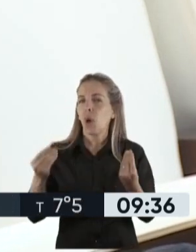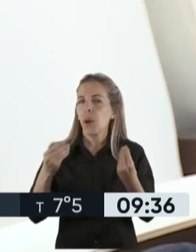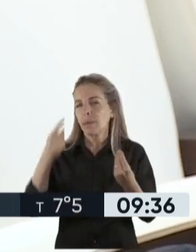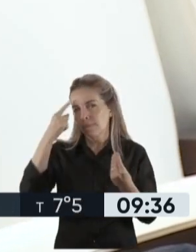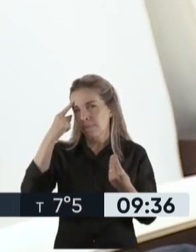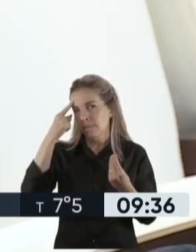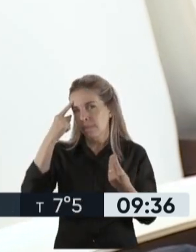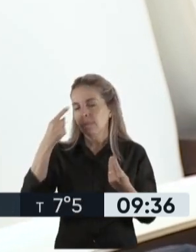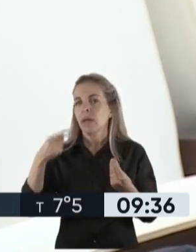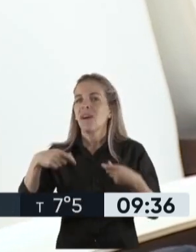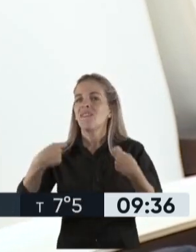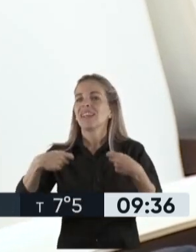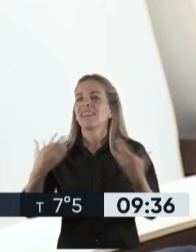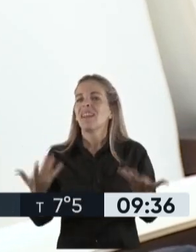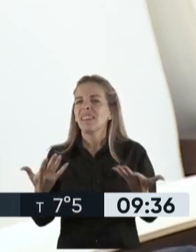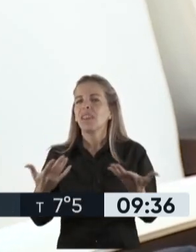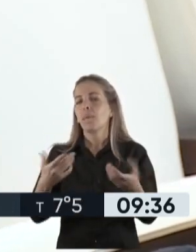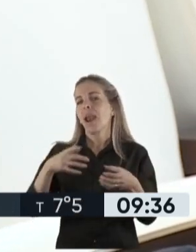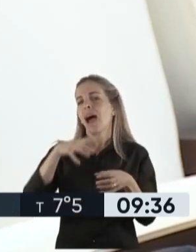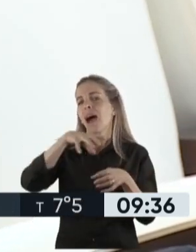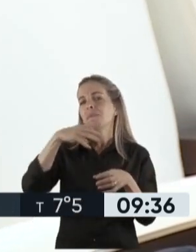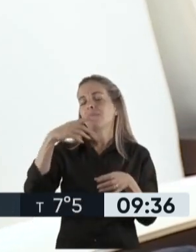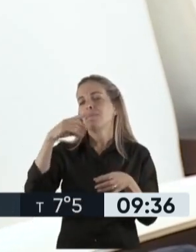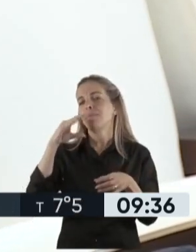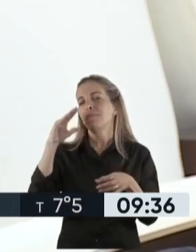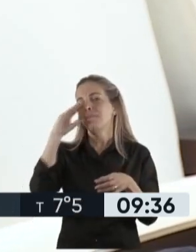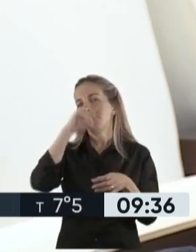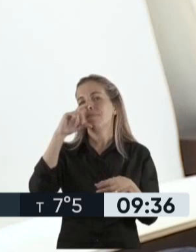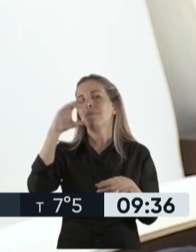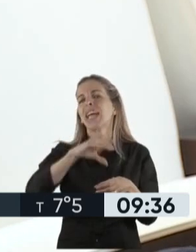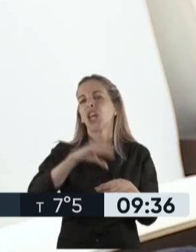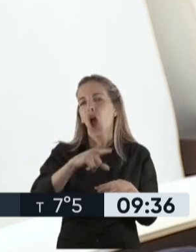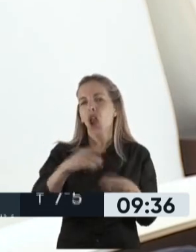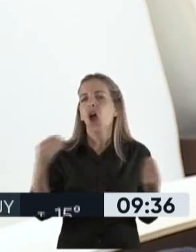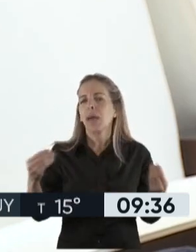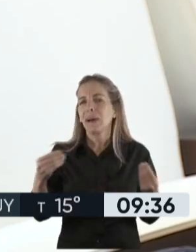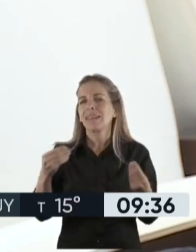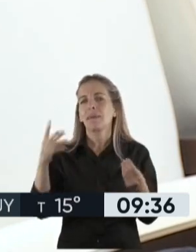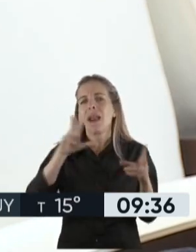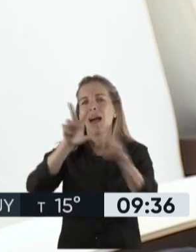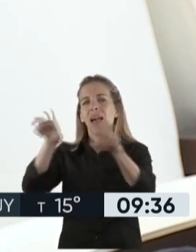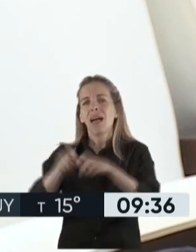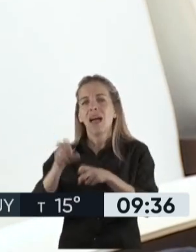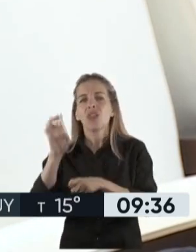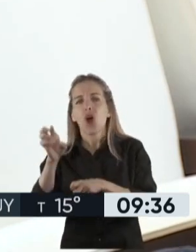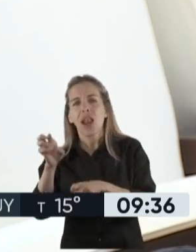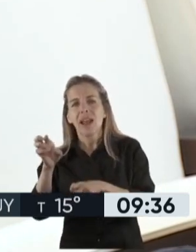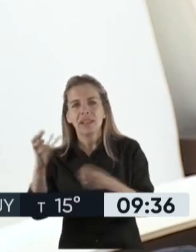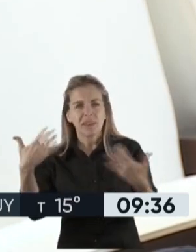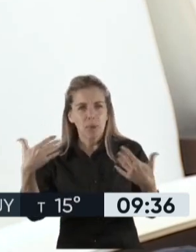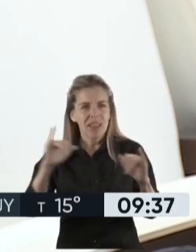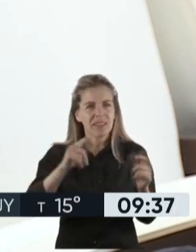flexibilización que se hizo con respecto al cepo para las petroleras, al acceso a dólares. ¿Hay posibilidades, y si no, me explica el por qué, si